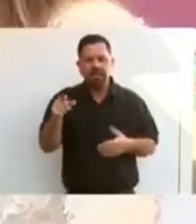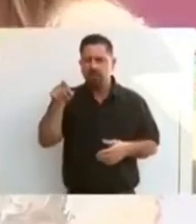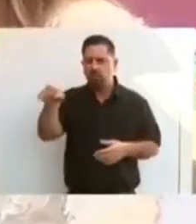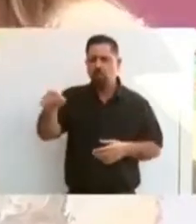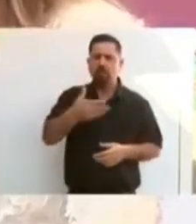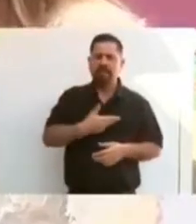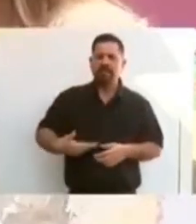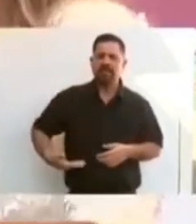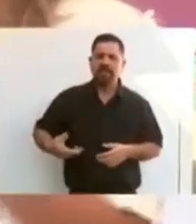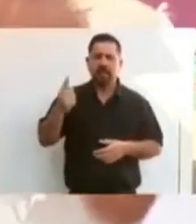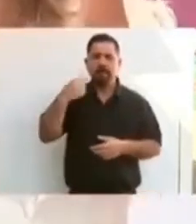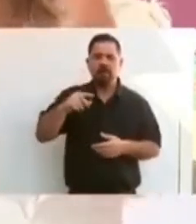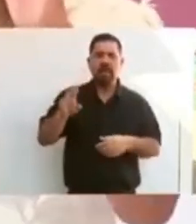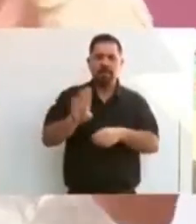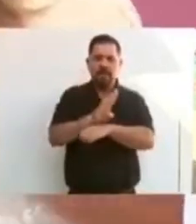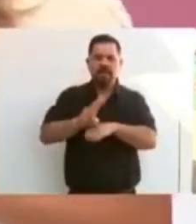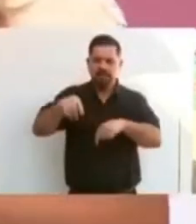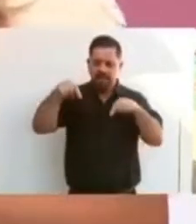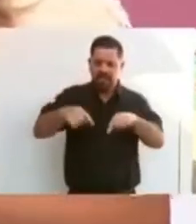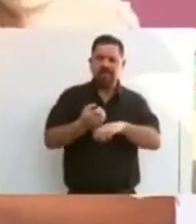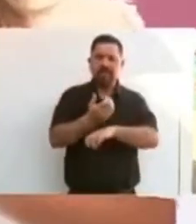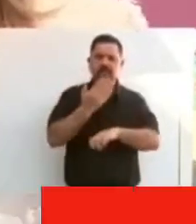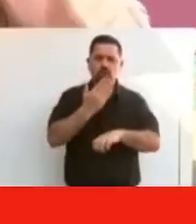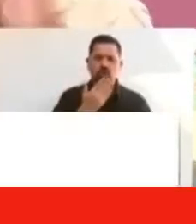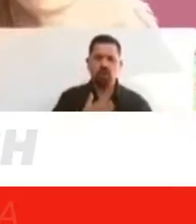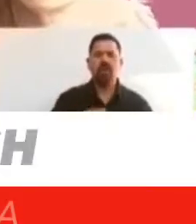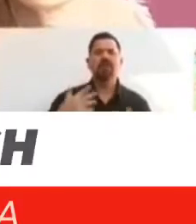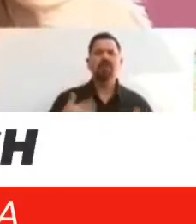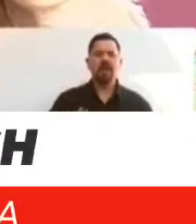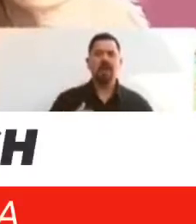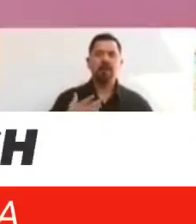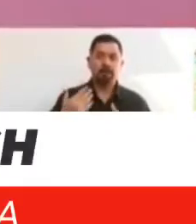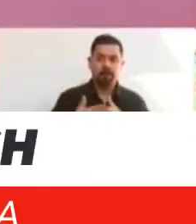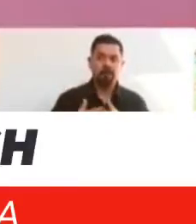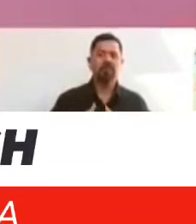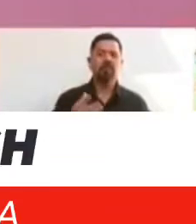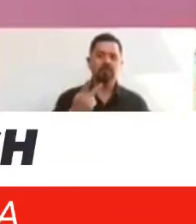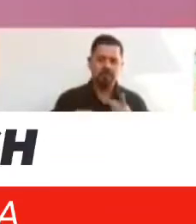que trae a Sonora. Y ahí le encargo, si se puede, para Cajeme y